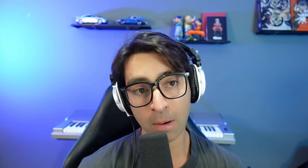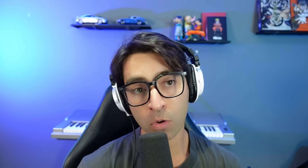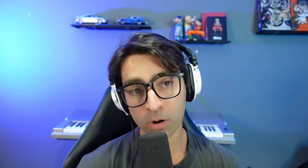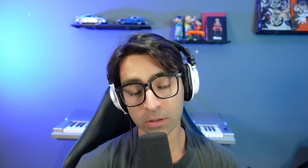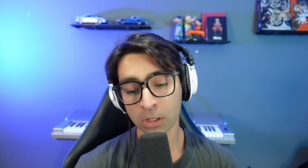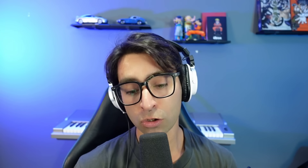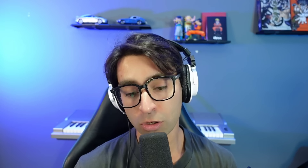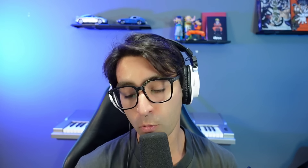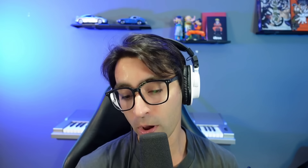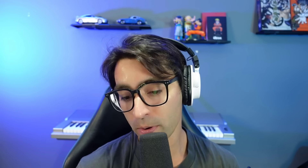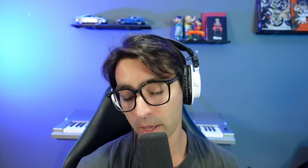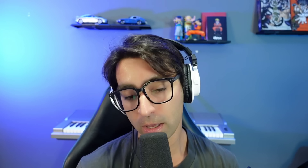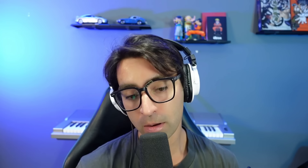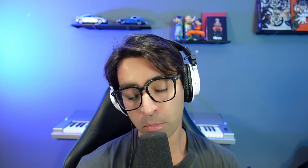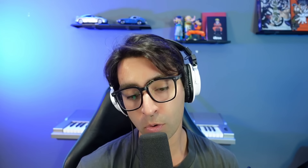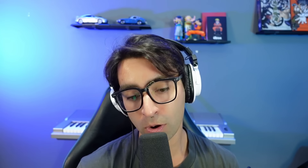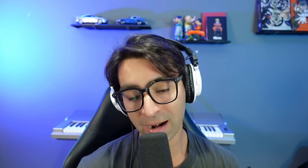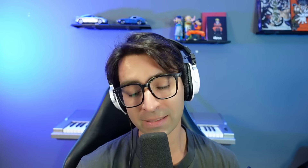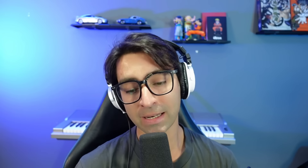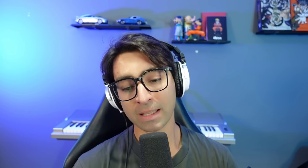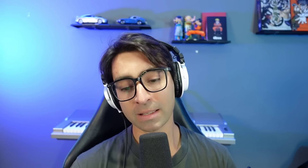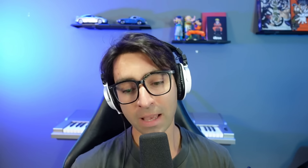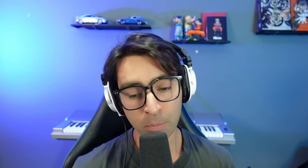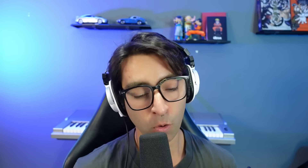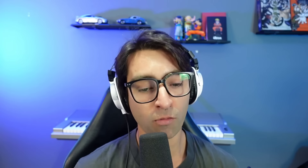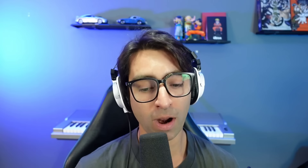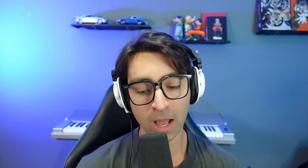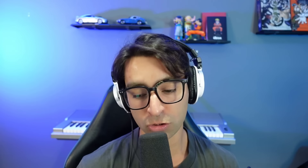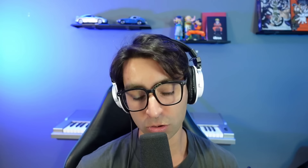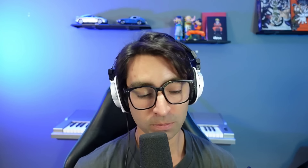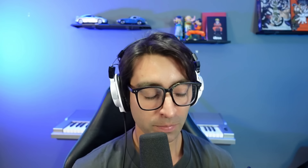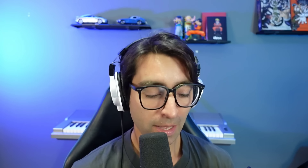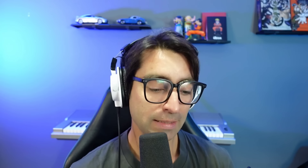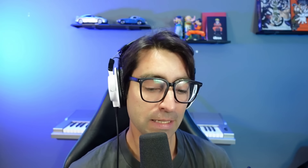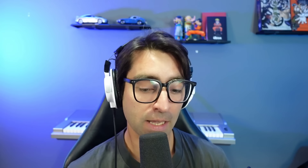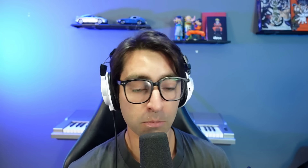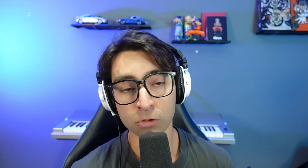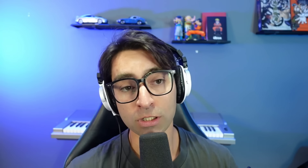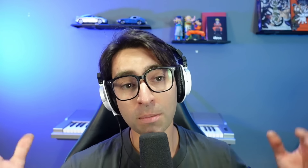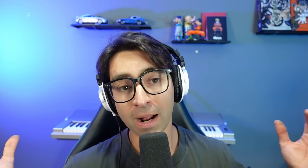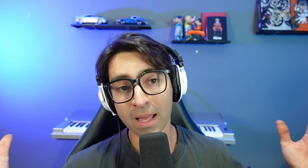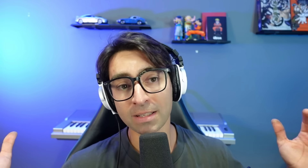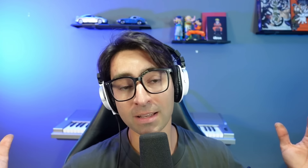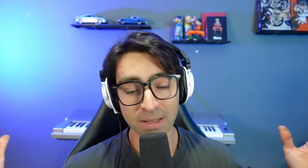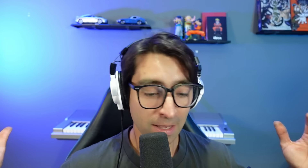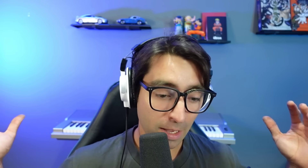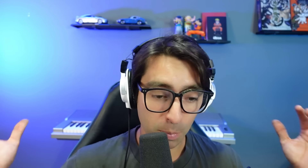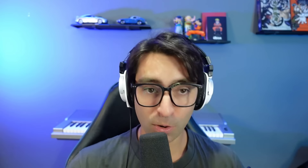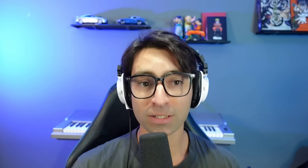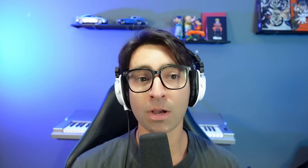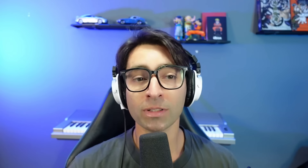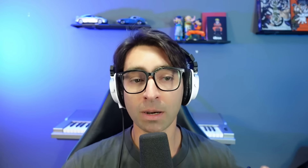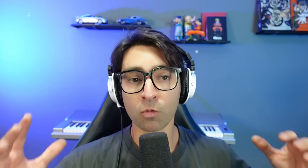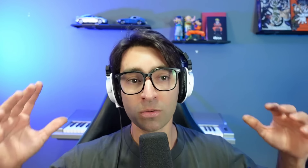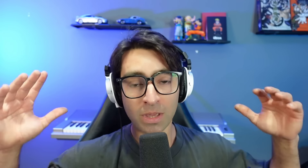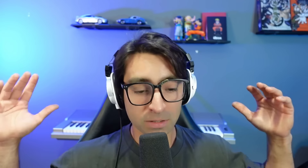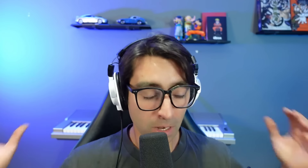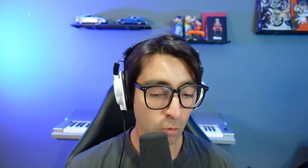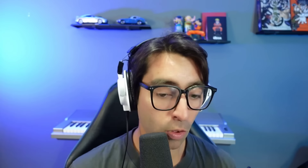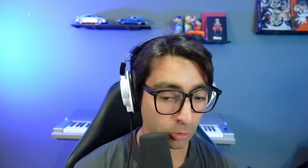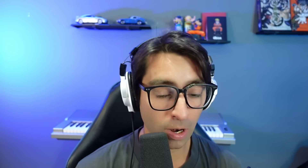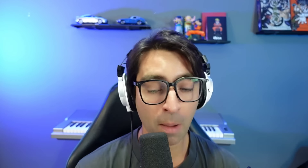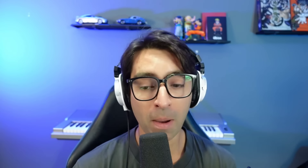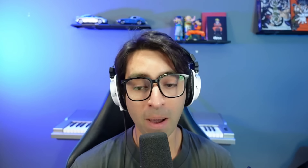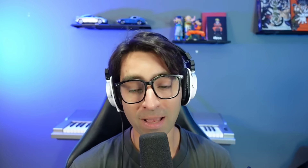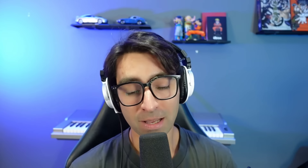por el amor y no se mueve por la tristeza y por los fracasos. Así que muchísimas gracias. Espero que se encuentren muy bien.